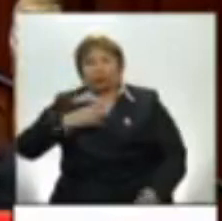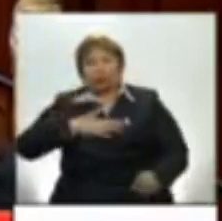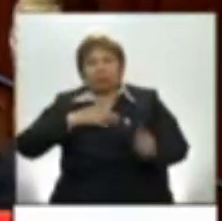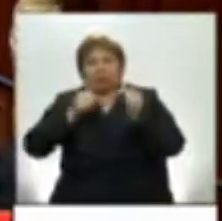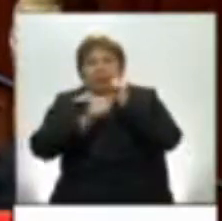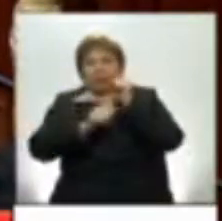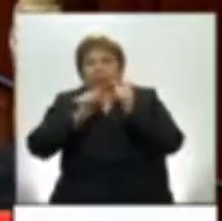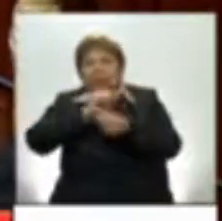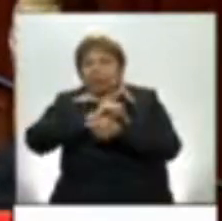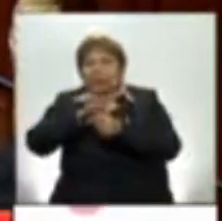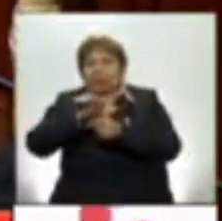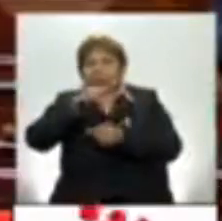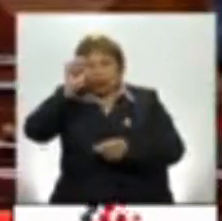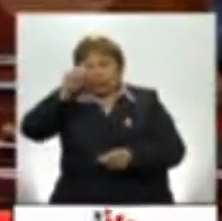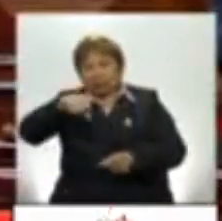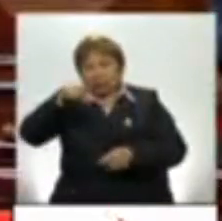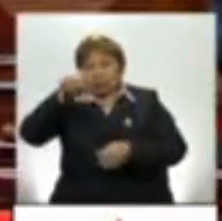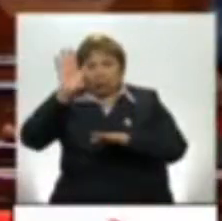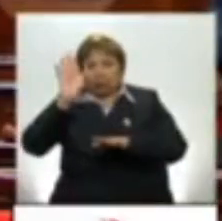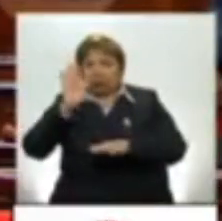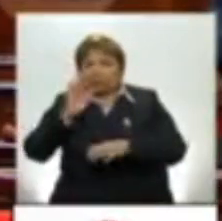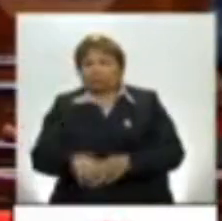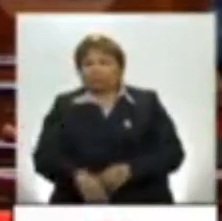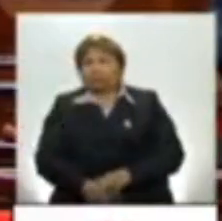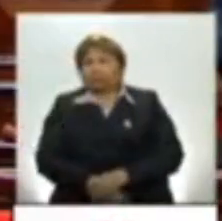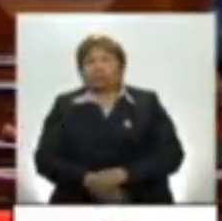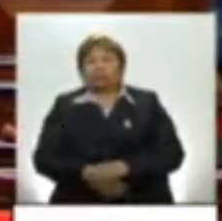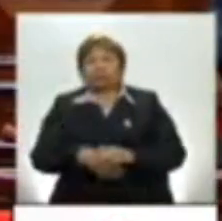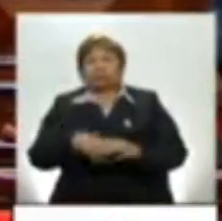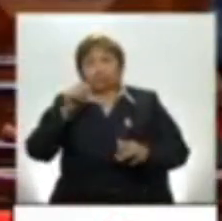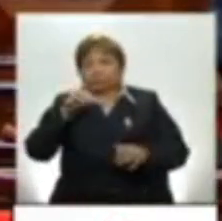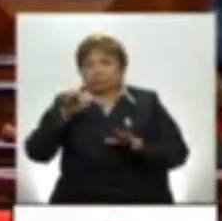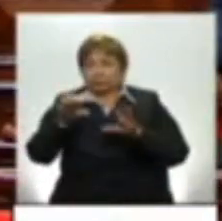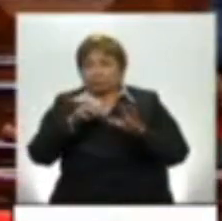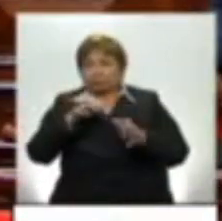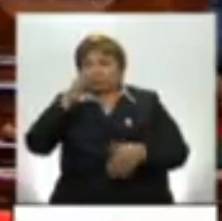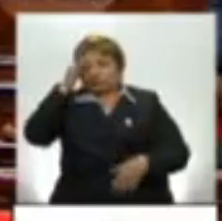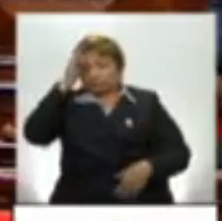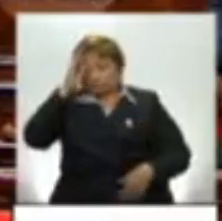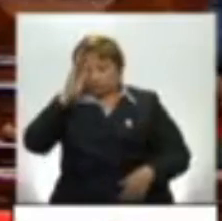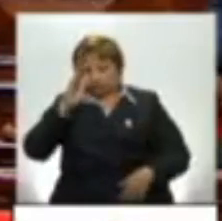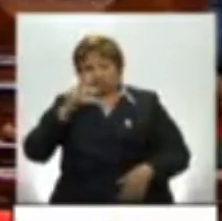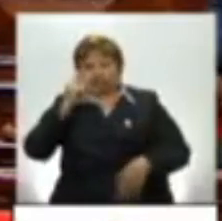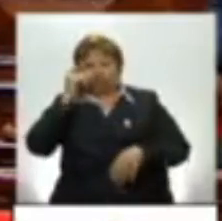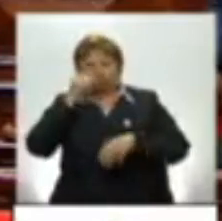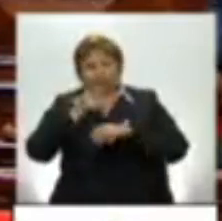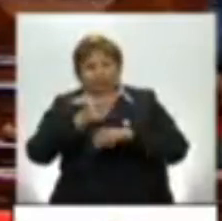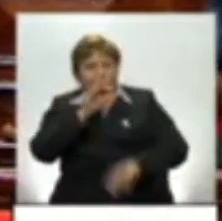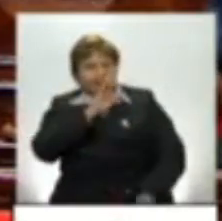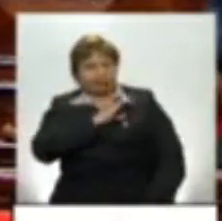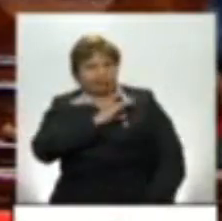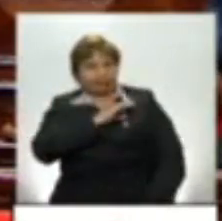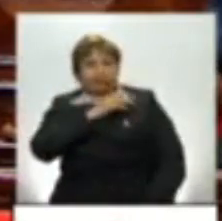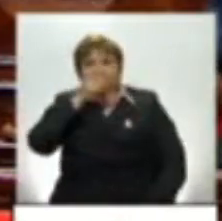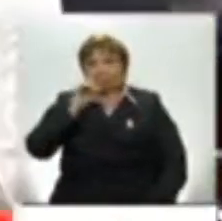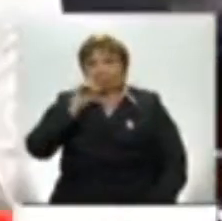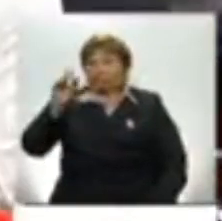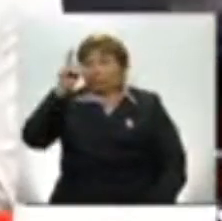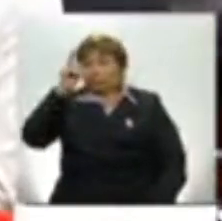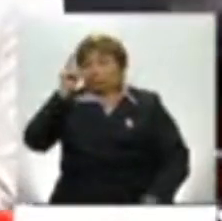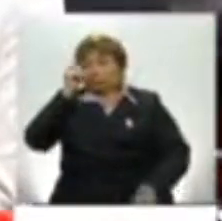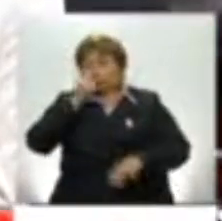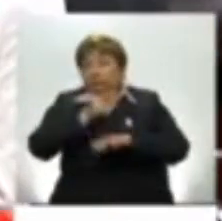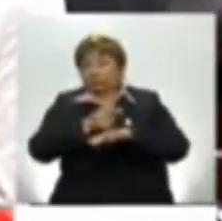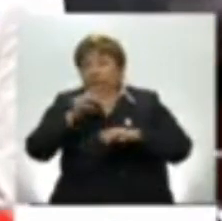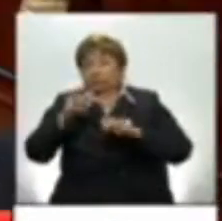las víctimas del COVID. Sí, juro. Si así lo hace, que Dios y la patria la premien, si no, que él